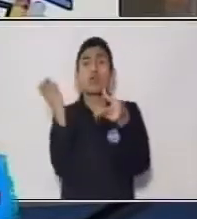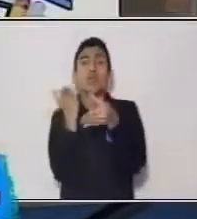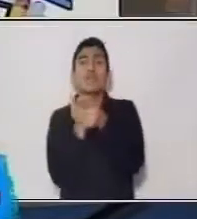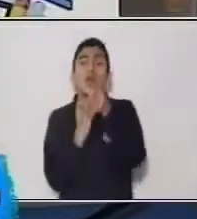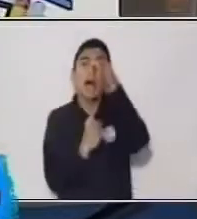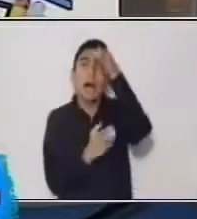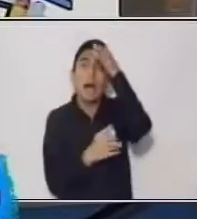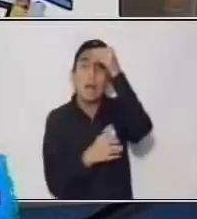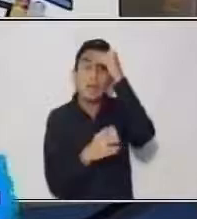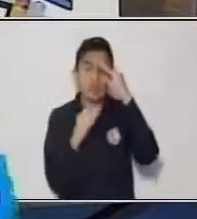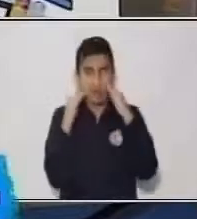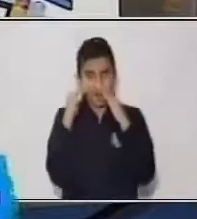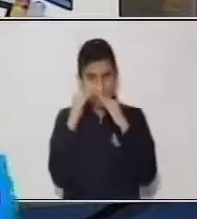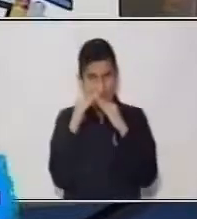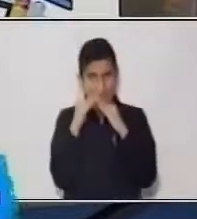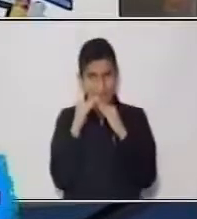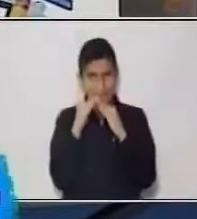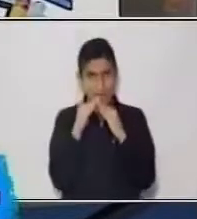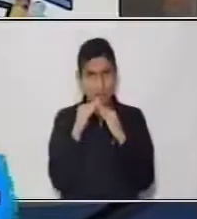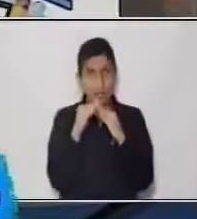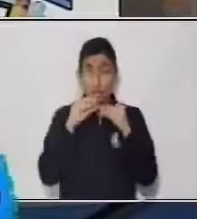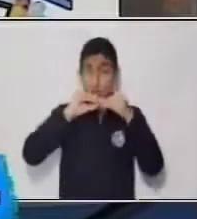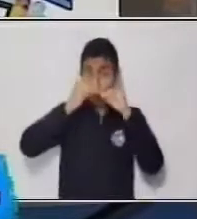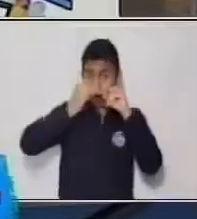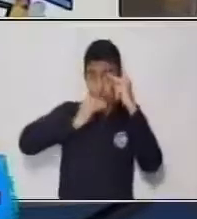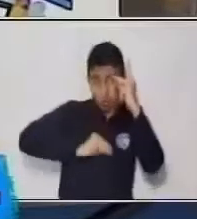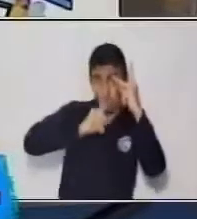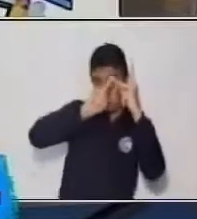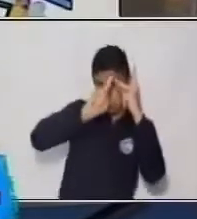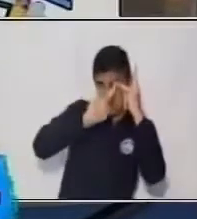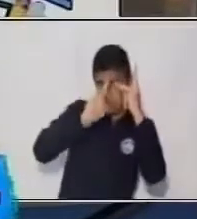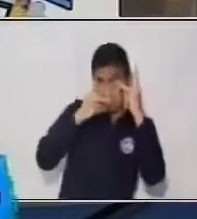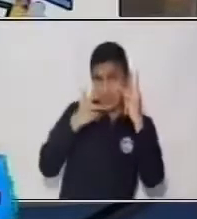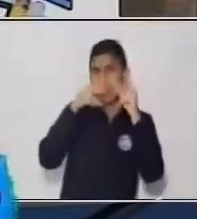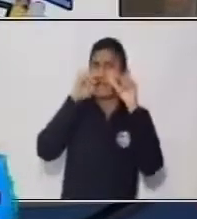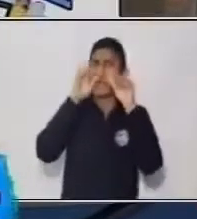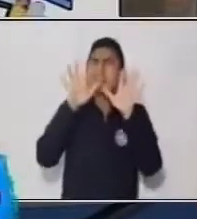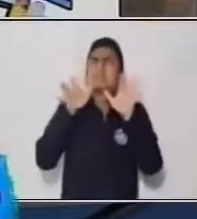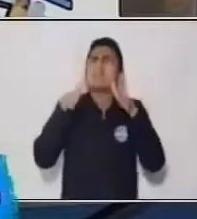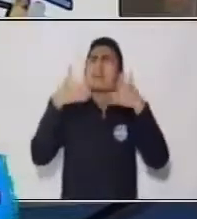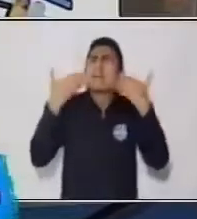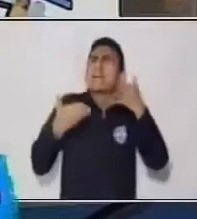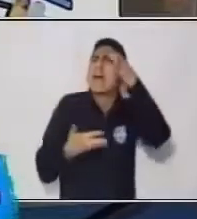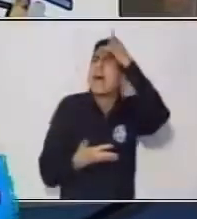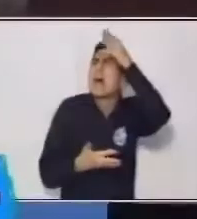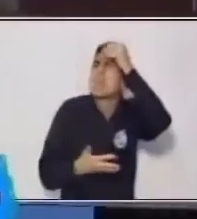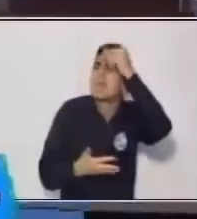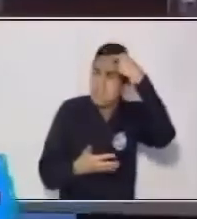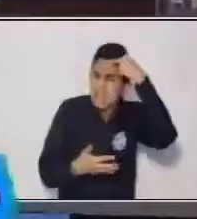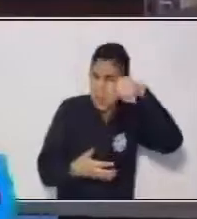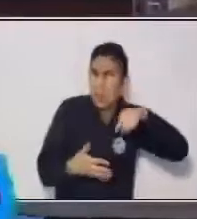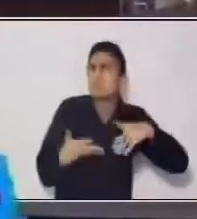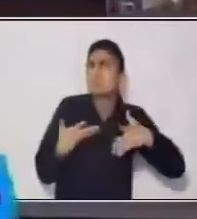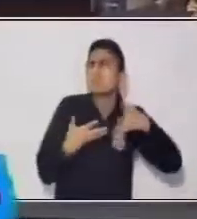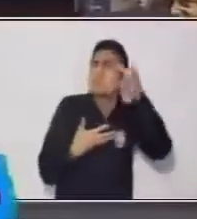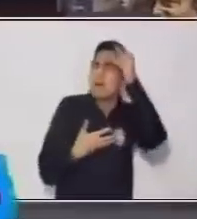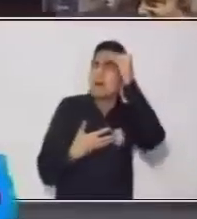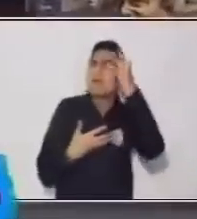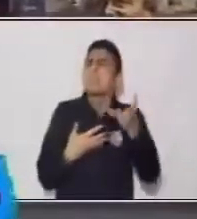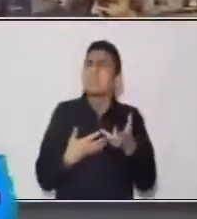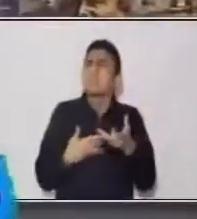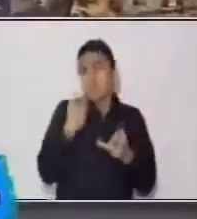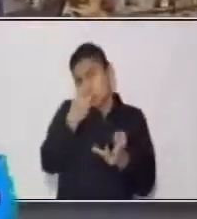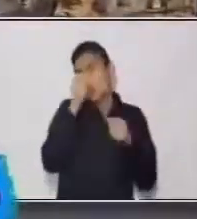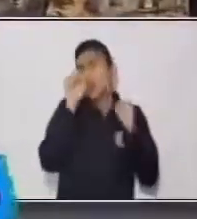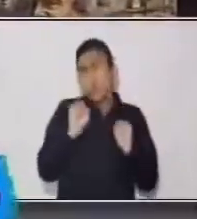de Aprendo en Casa. Como número 2, ¿qué aprendiste del programa Aprendo en Casa? Que siempre tú te